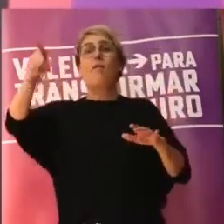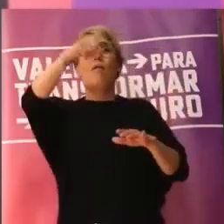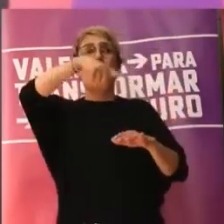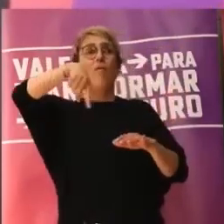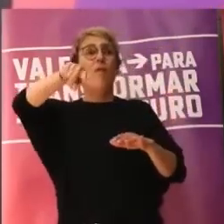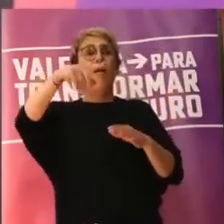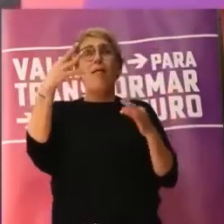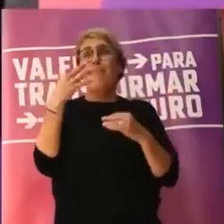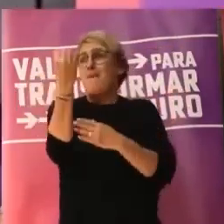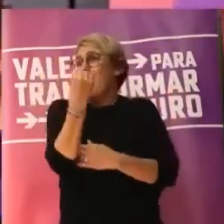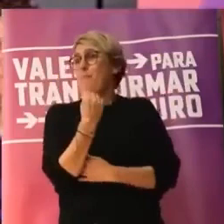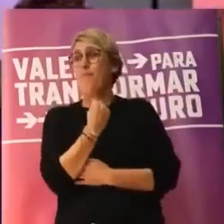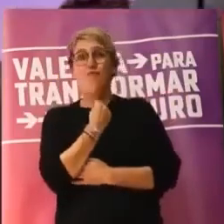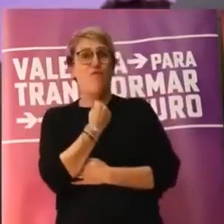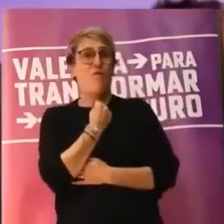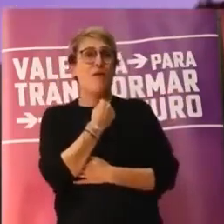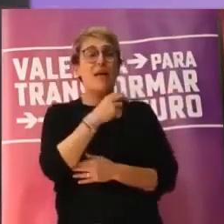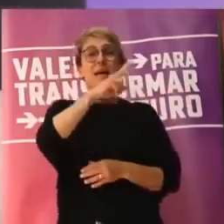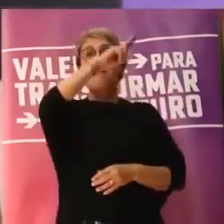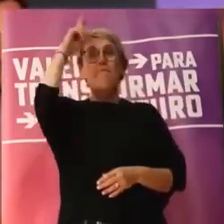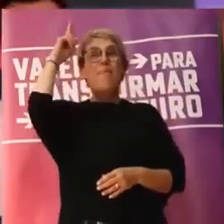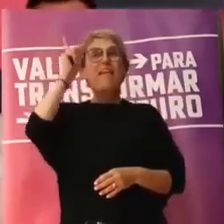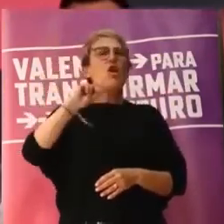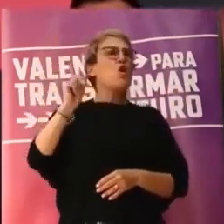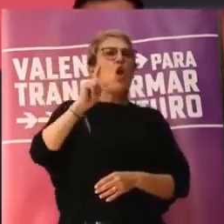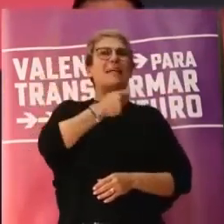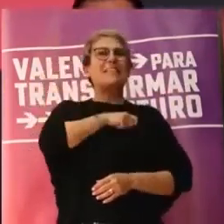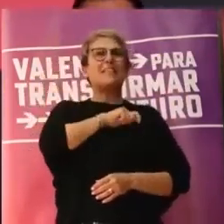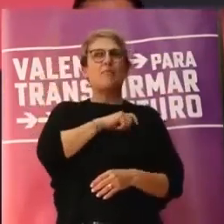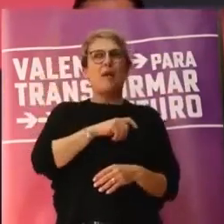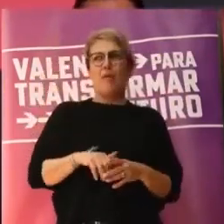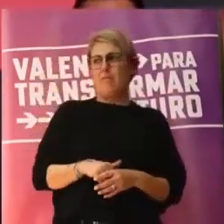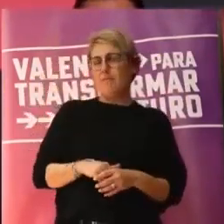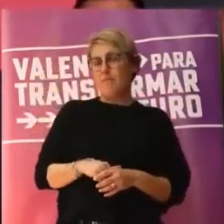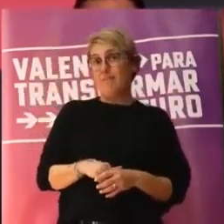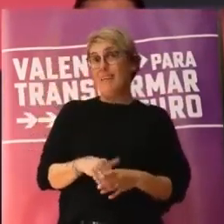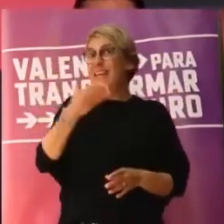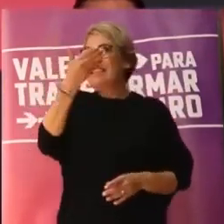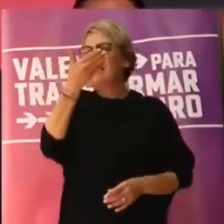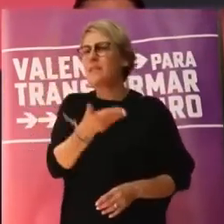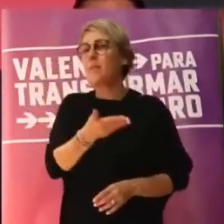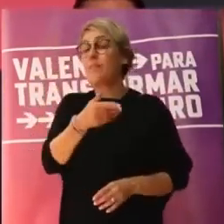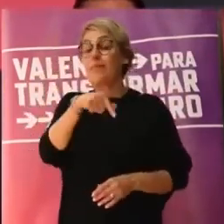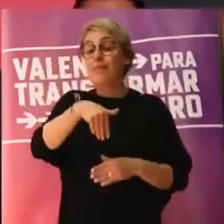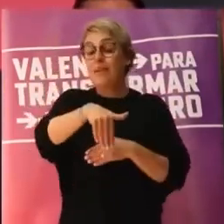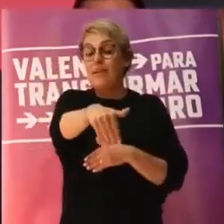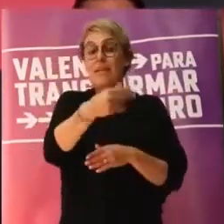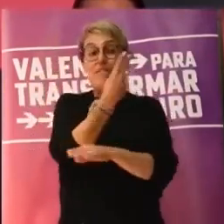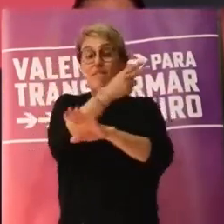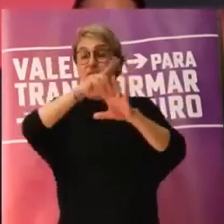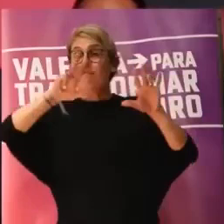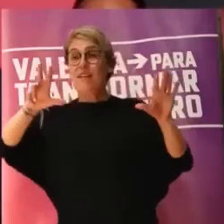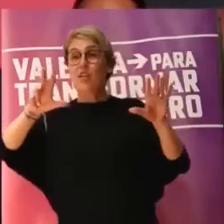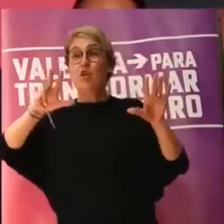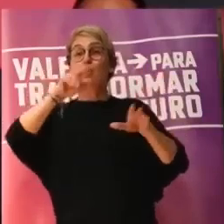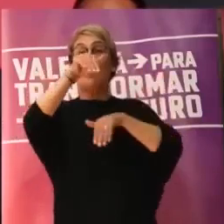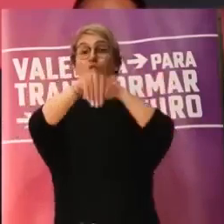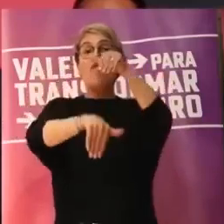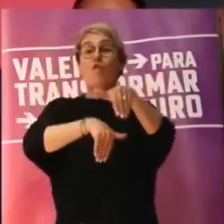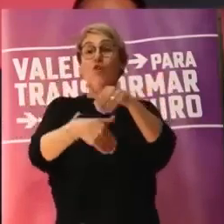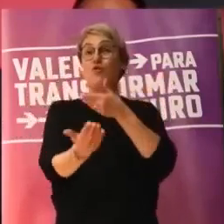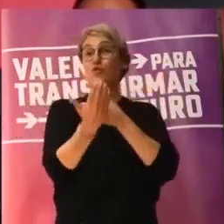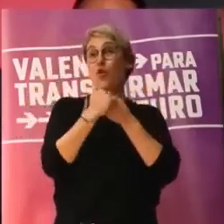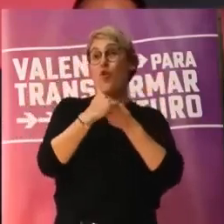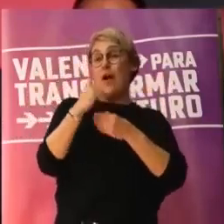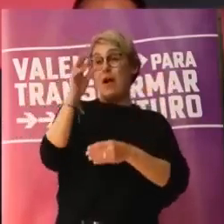solos, porque Madrid no es España. Es muy importante que este 28 el voto a Podemos sea